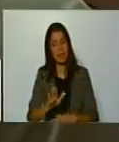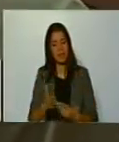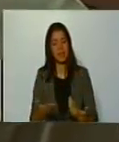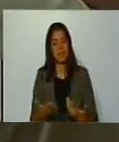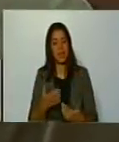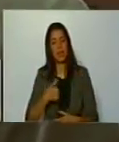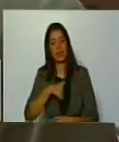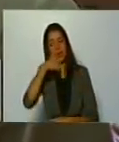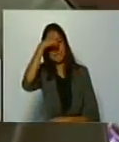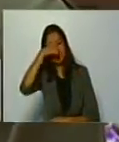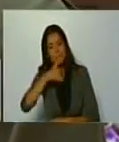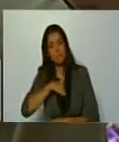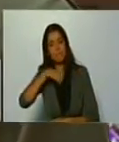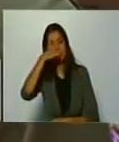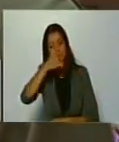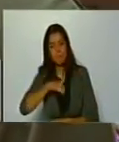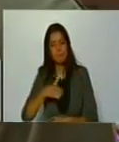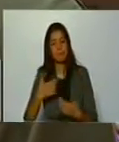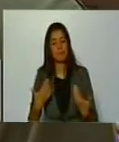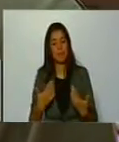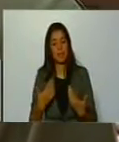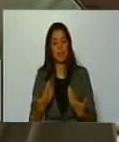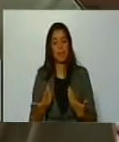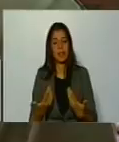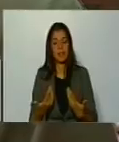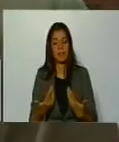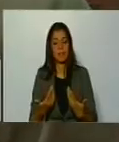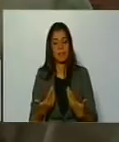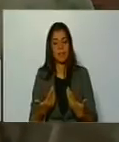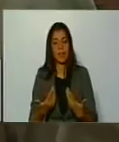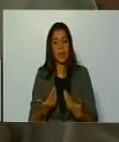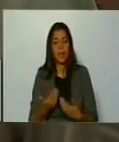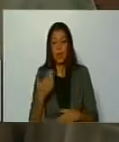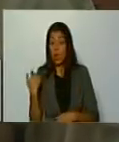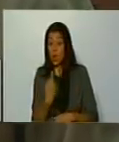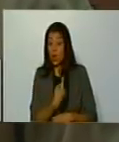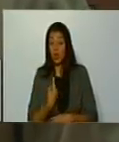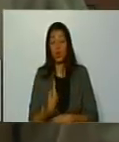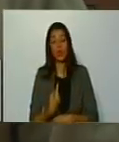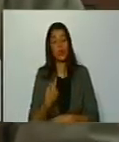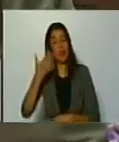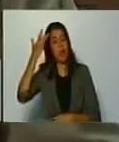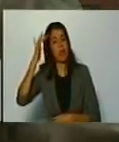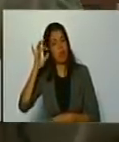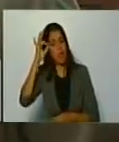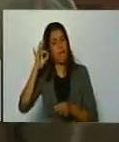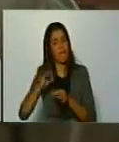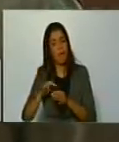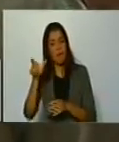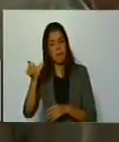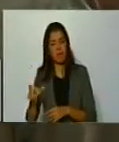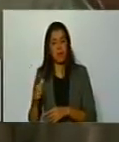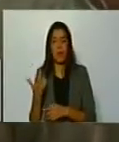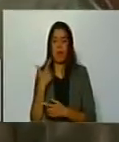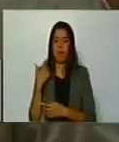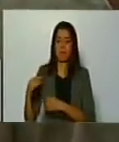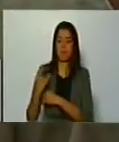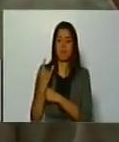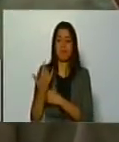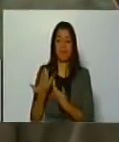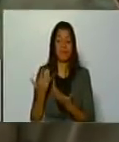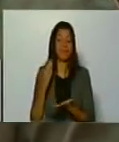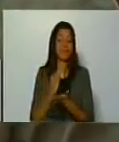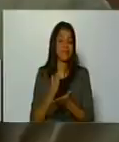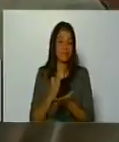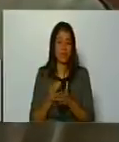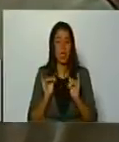sido extremadamente tolerantes. Hemos creído a veces en la palabra de quienes no tienen palabra. Y lo hemos demostrado aquí